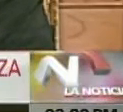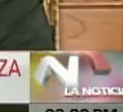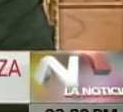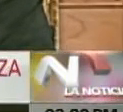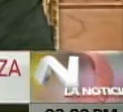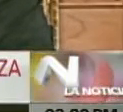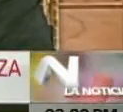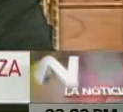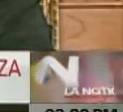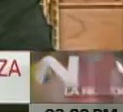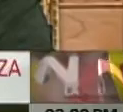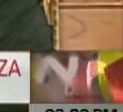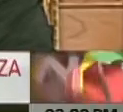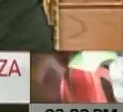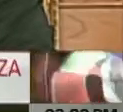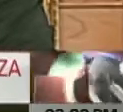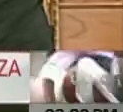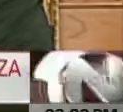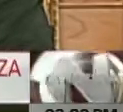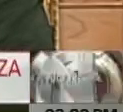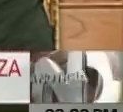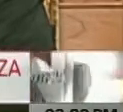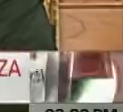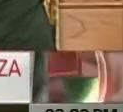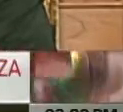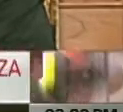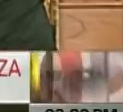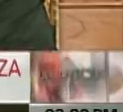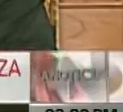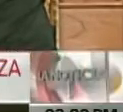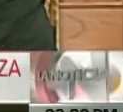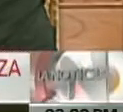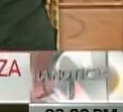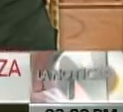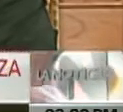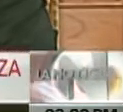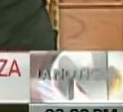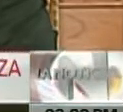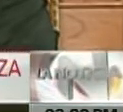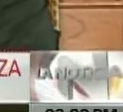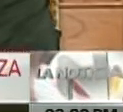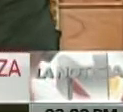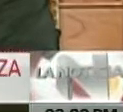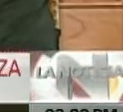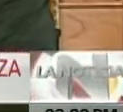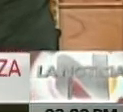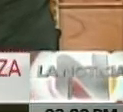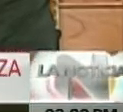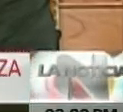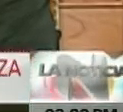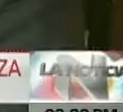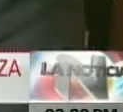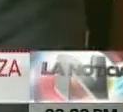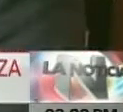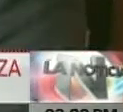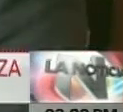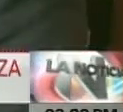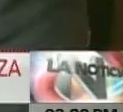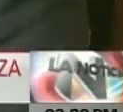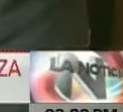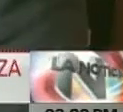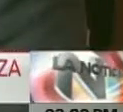estos esfuerzos de la agenda económica bolivariana tengan un impulso especial ahora. Viene